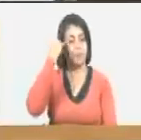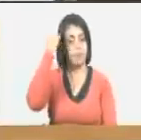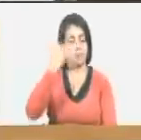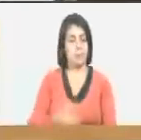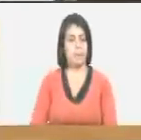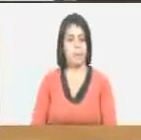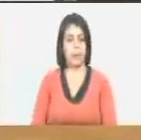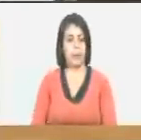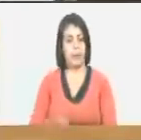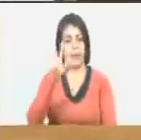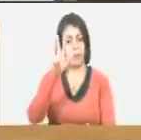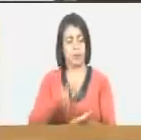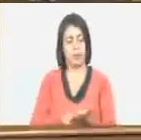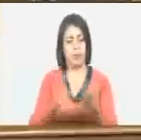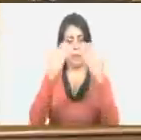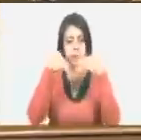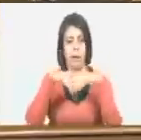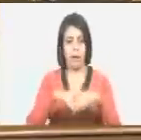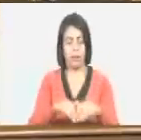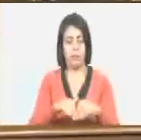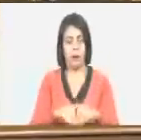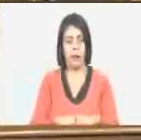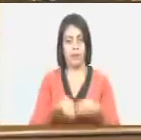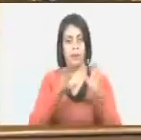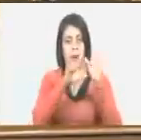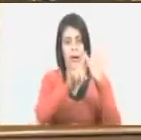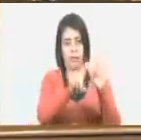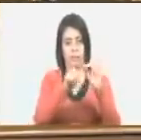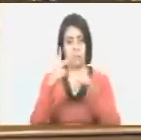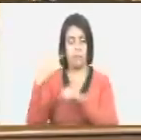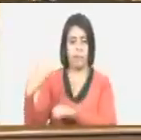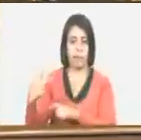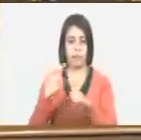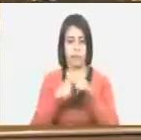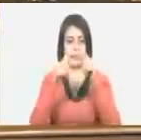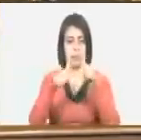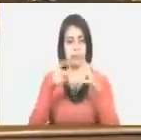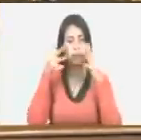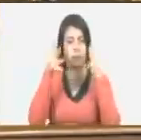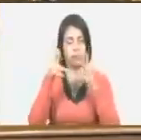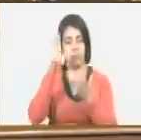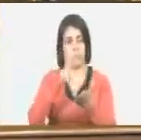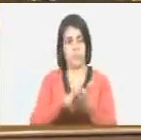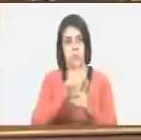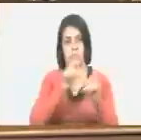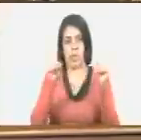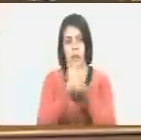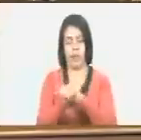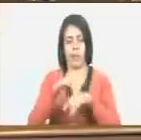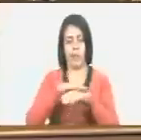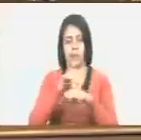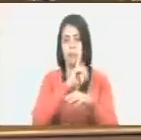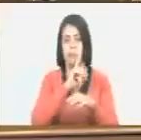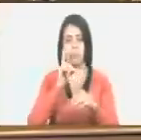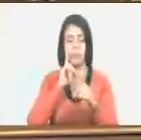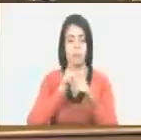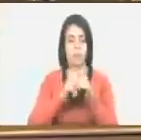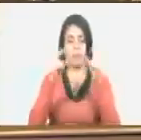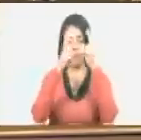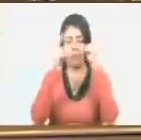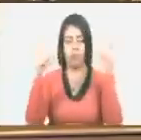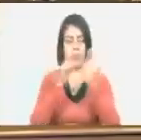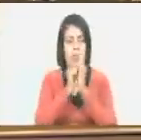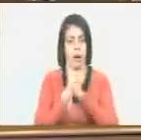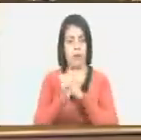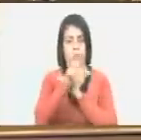consideración. Aprobado. Siguiente. 73º. Se sugiere aprobar sin modificación la denominación del epígrafe